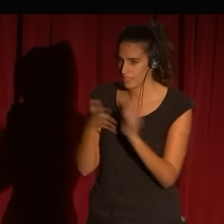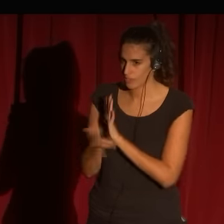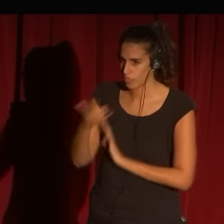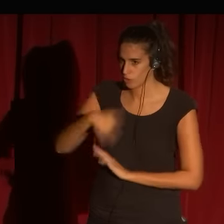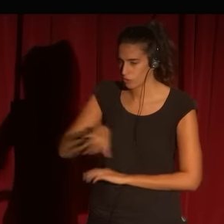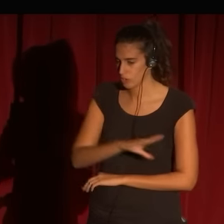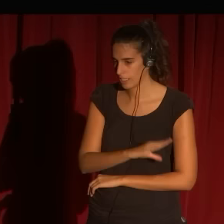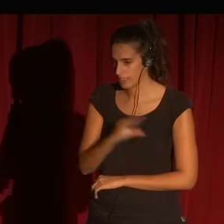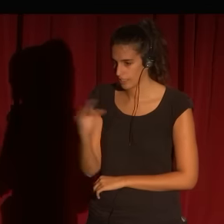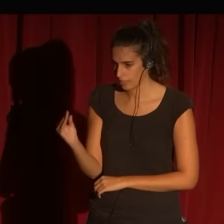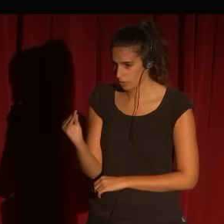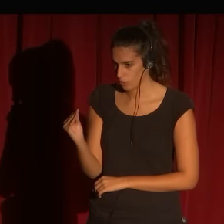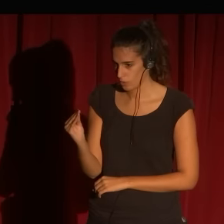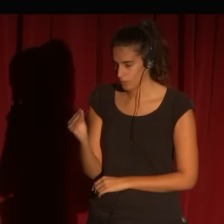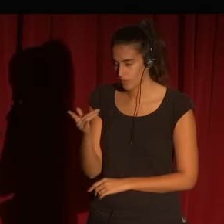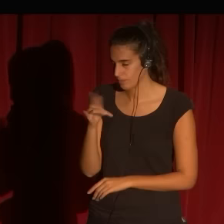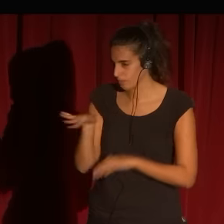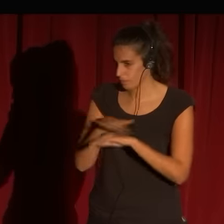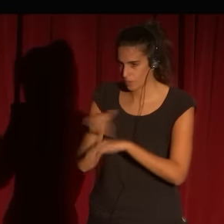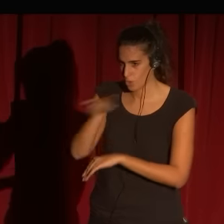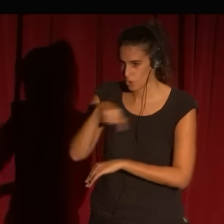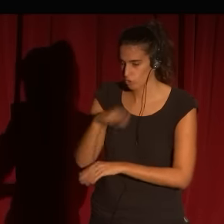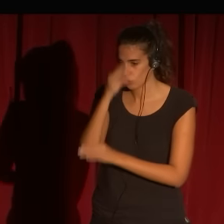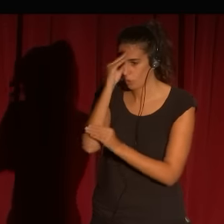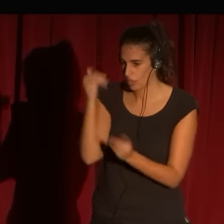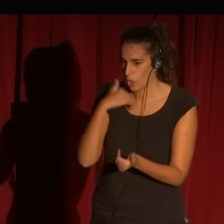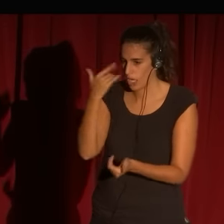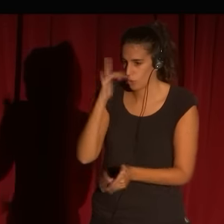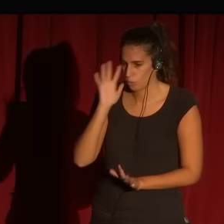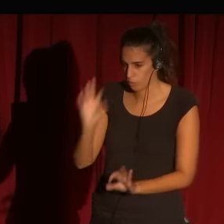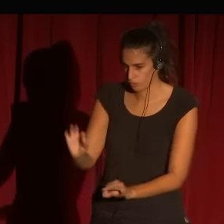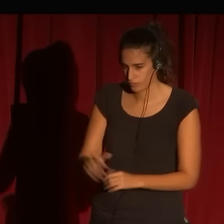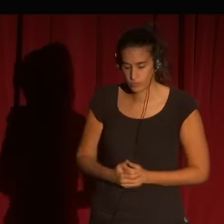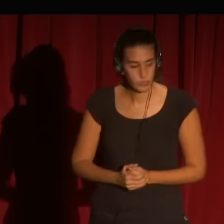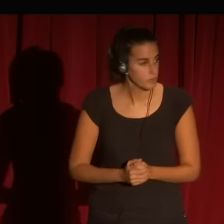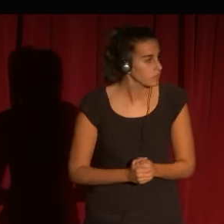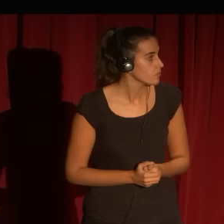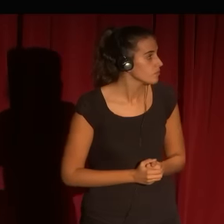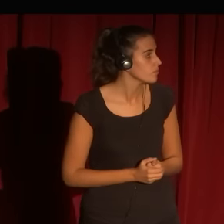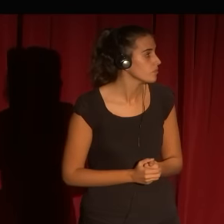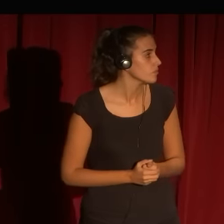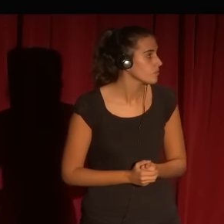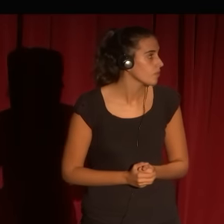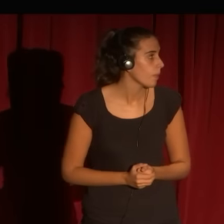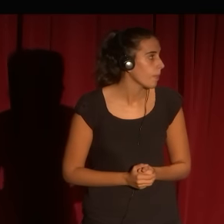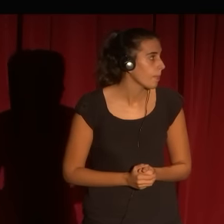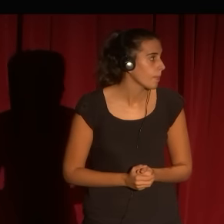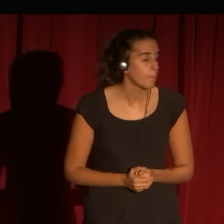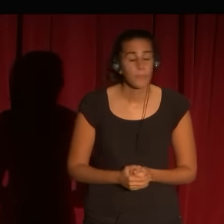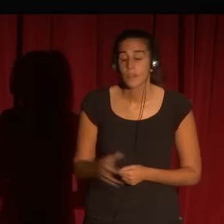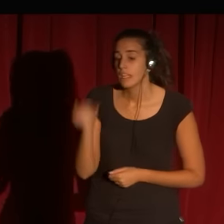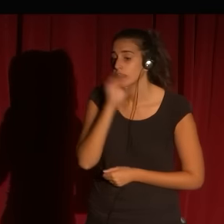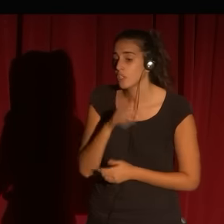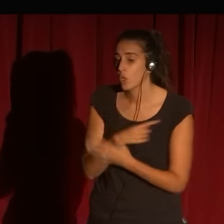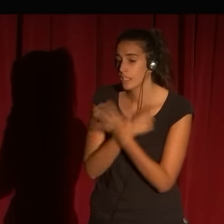eh estamos obviando una parte muy importante de lo que les da sentido igual que había mucho interés a lo largo del siglo